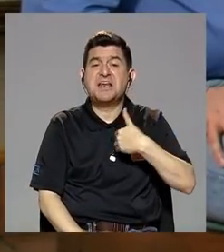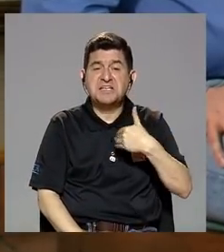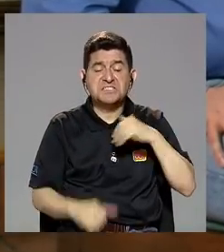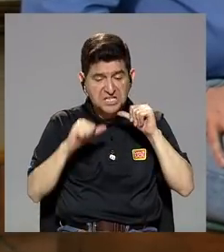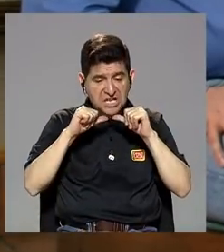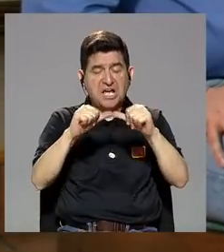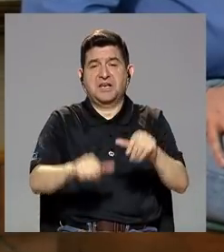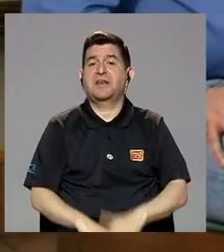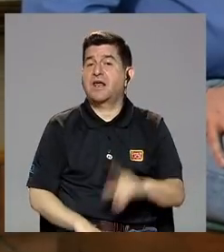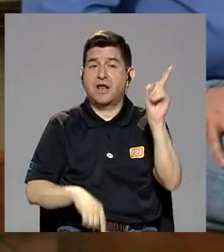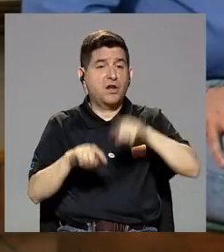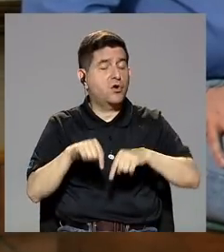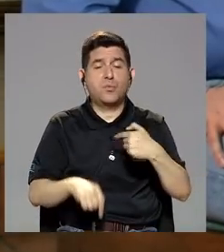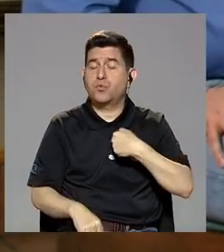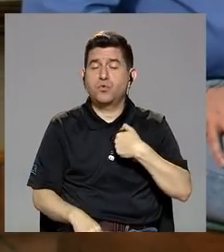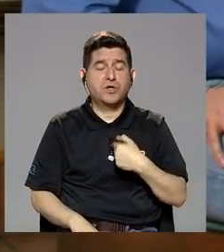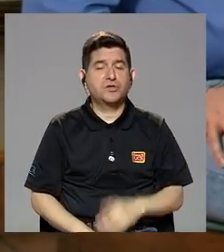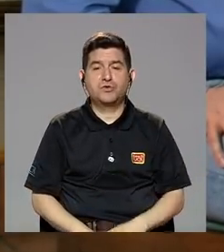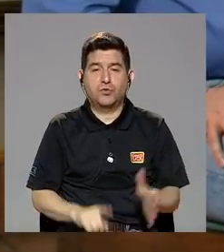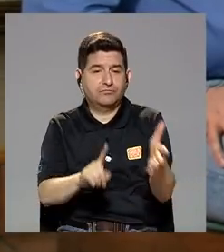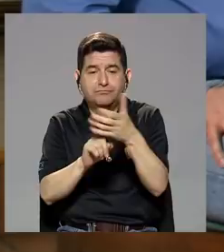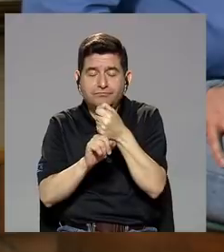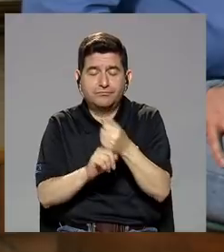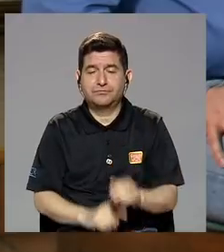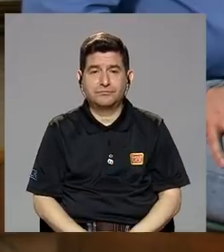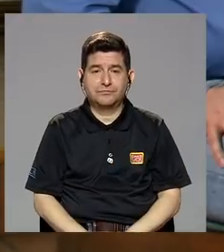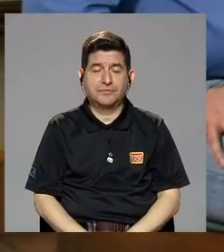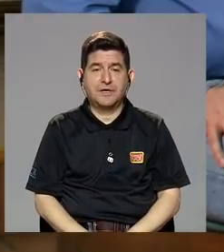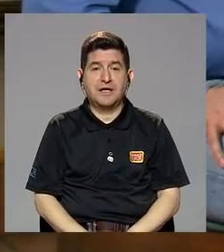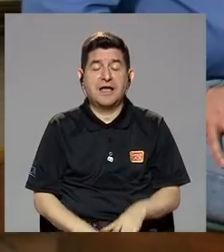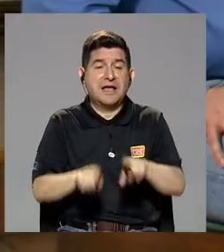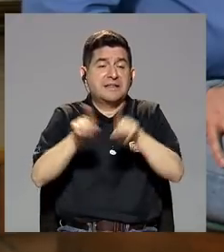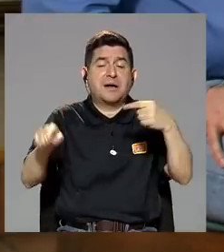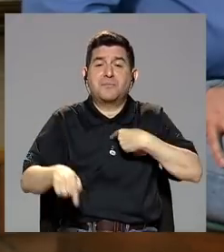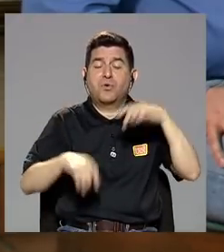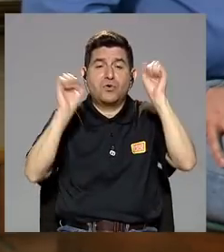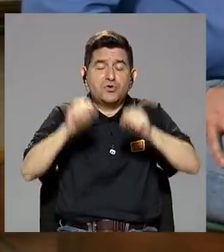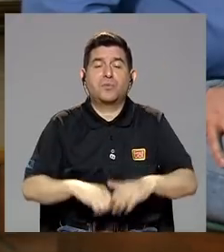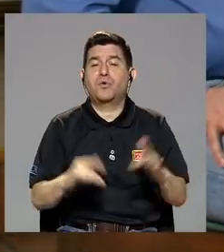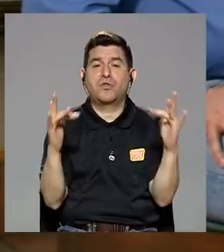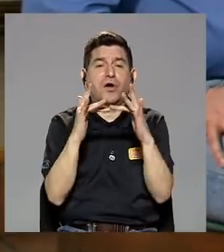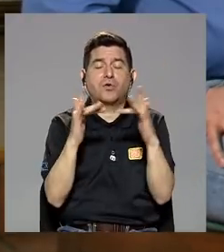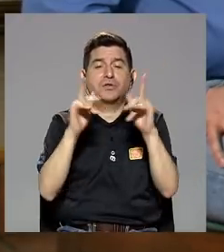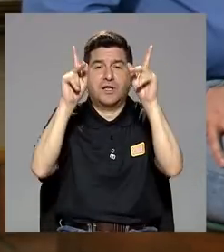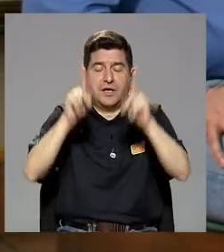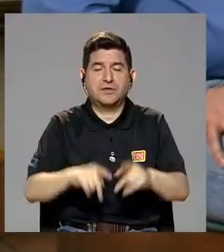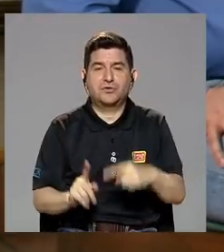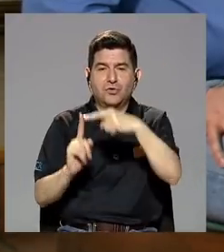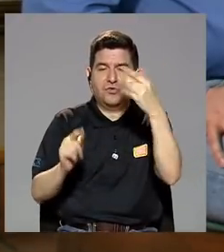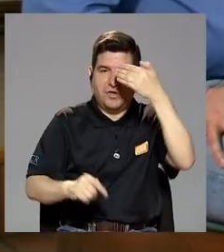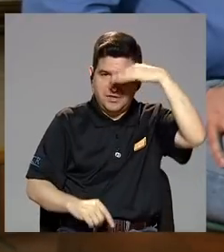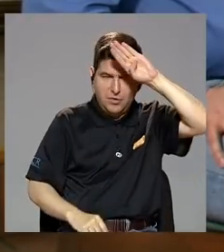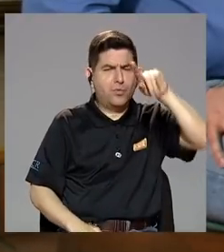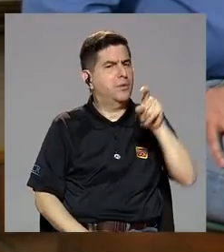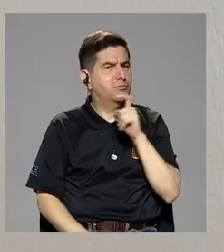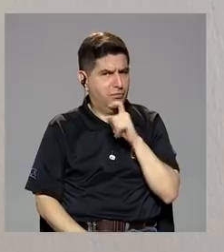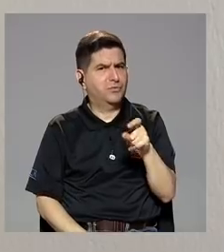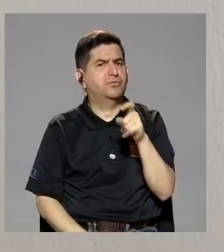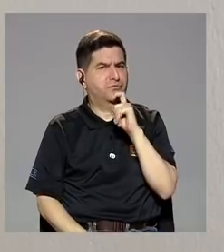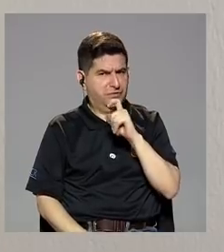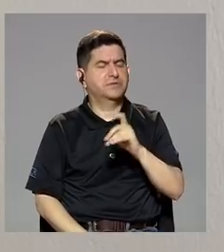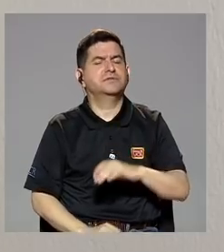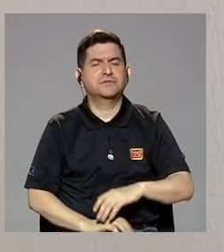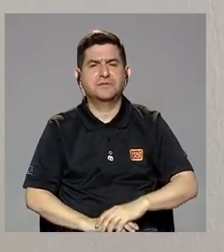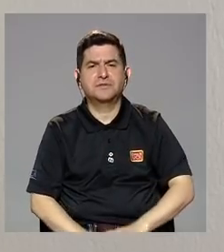tienes todavía no las pude recuperar porque yo no estaba y tampoco podría tomar contacto con alguien desde cubo que era muy complicado o